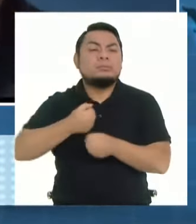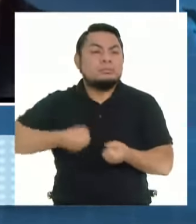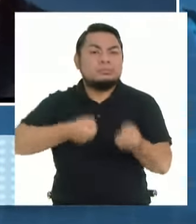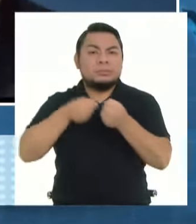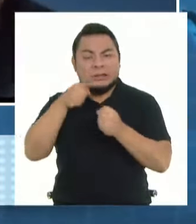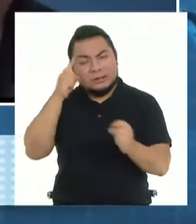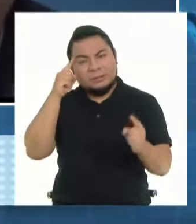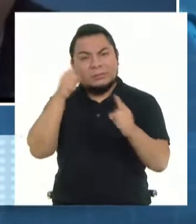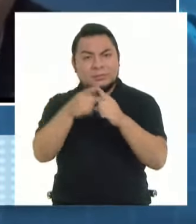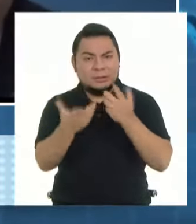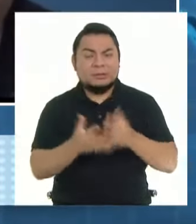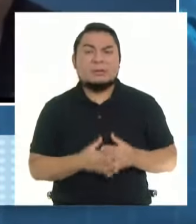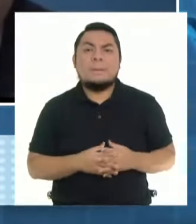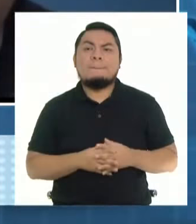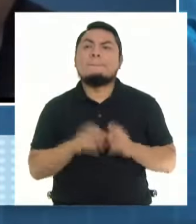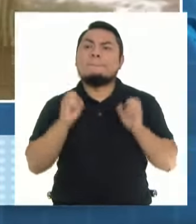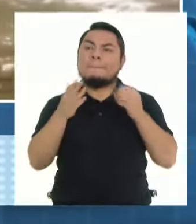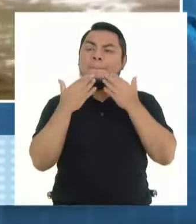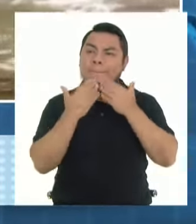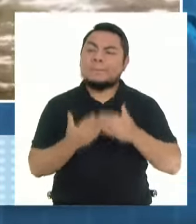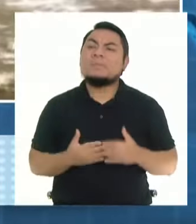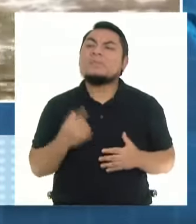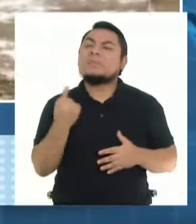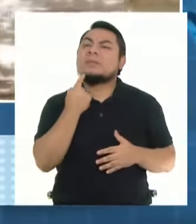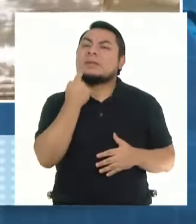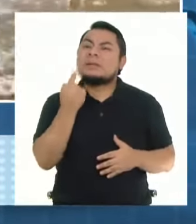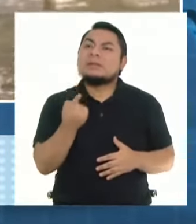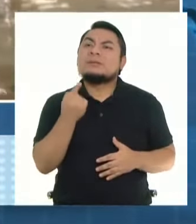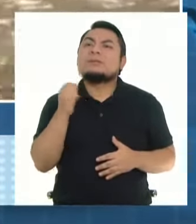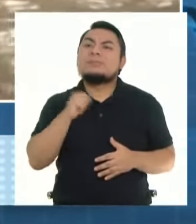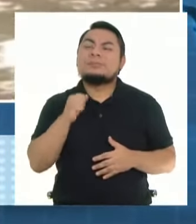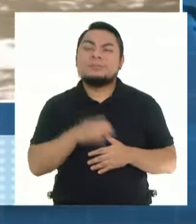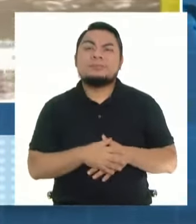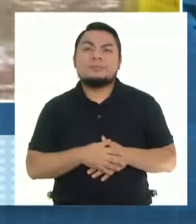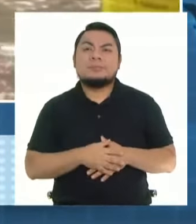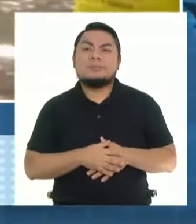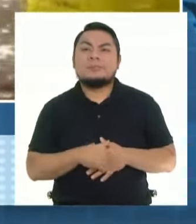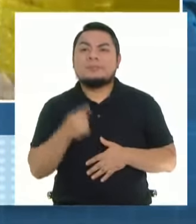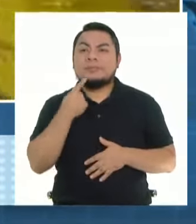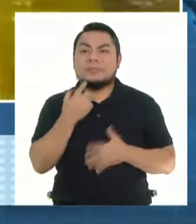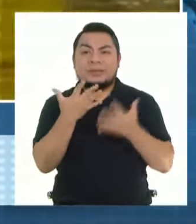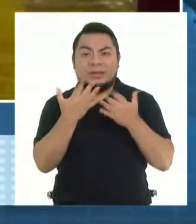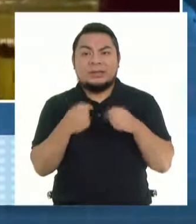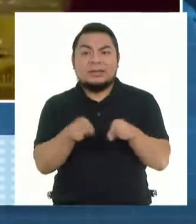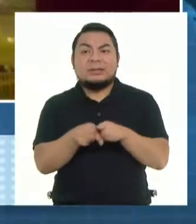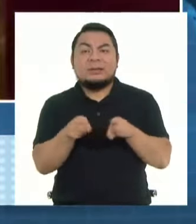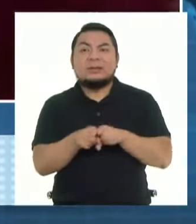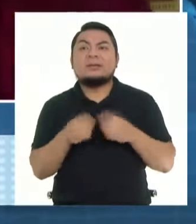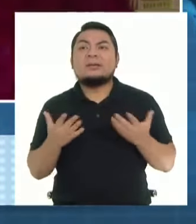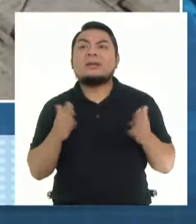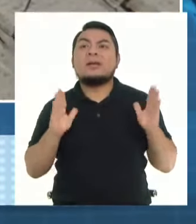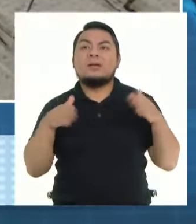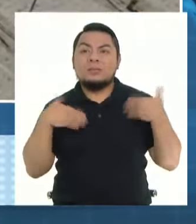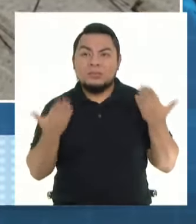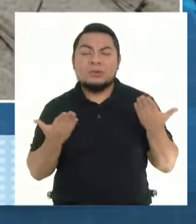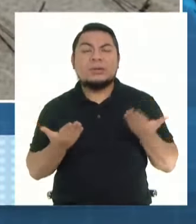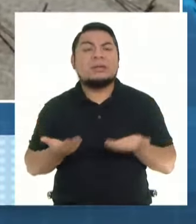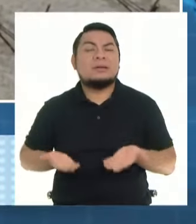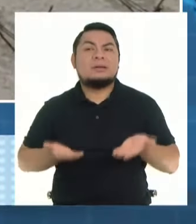aspiramos. Muy bien, entonces, sobre todo en los cuales lo que se quiere también es poder